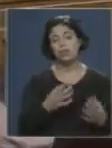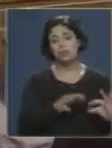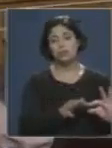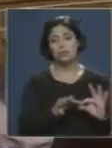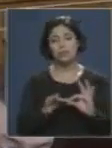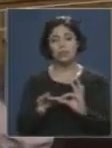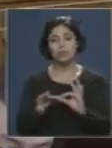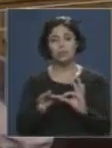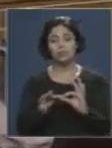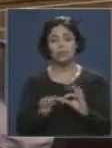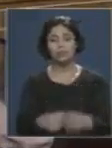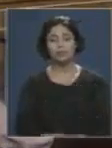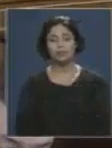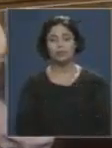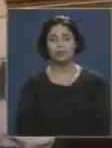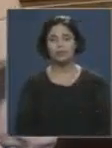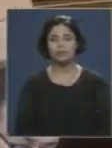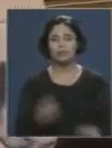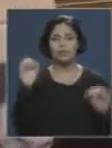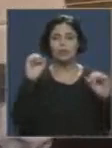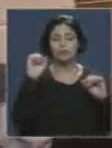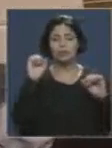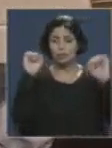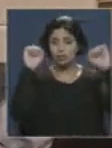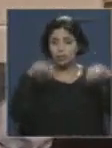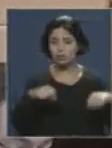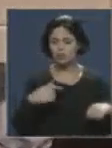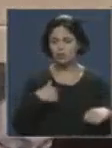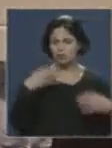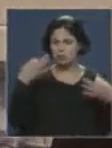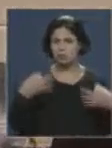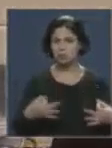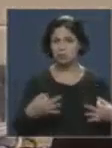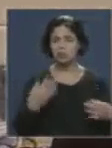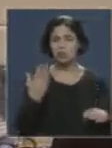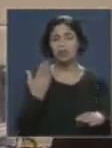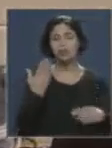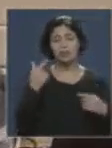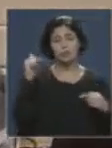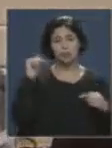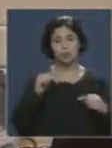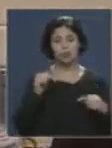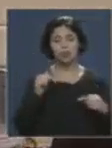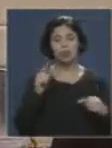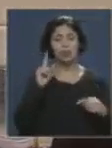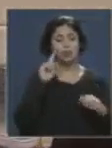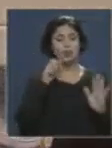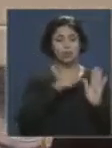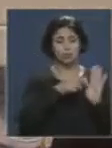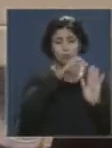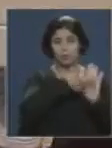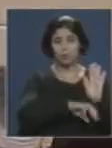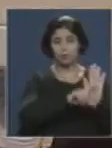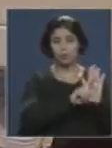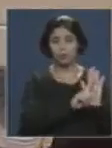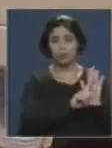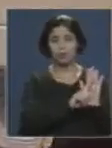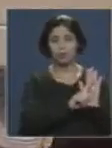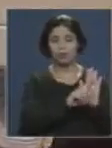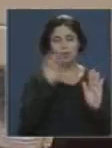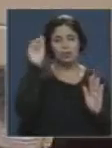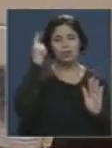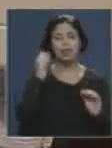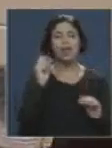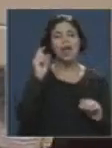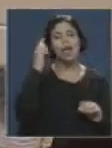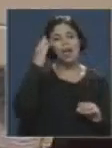de la aprobación que estoy seguro vamos a dar el día de hoy a este proyecto de ley que crea el